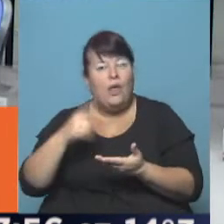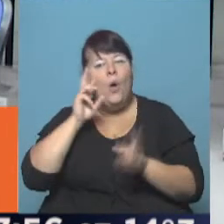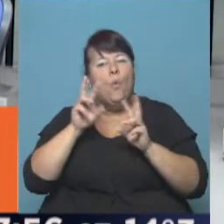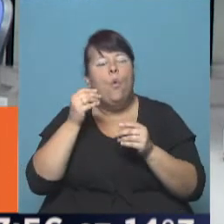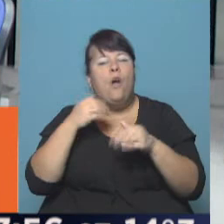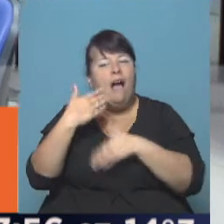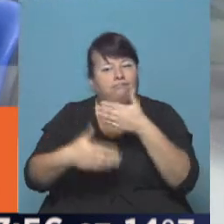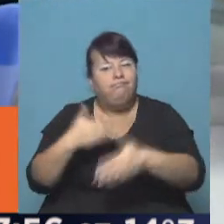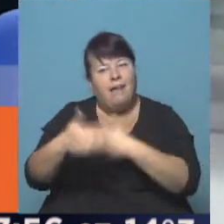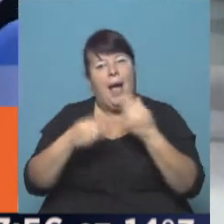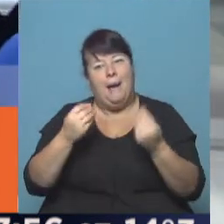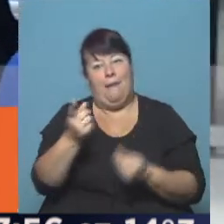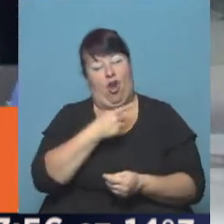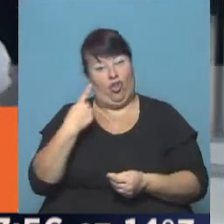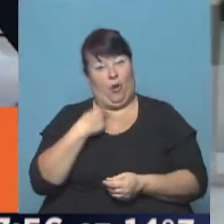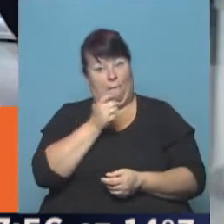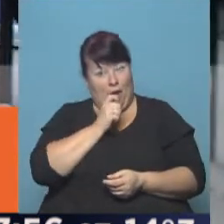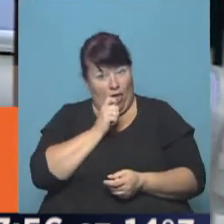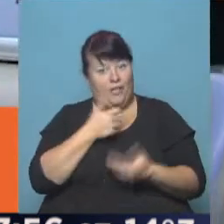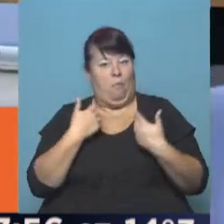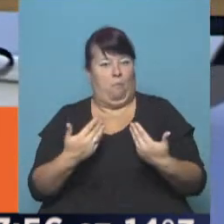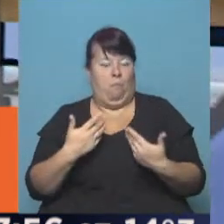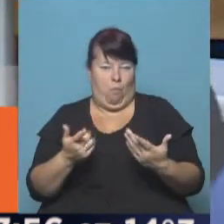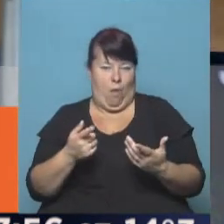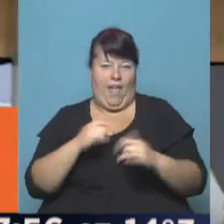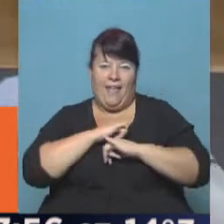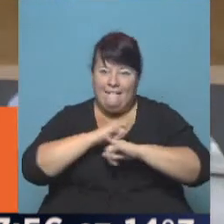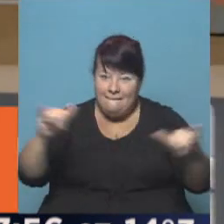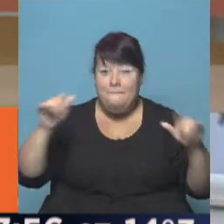encuentre ese camino para que nosotros los periodistas tengamos la posibilidad de